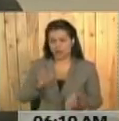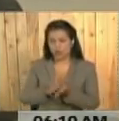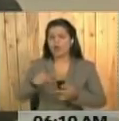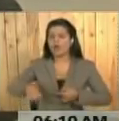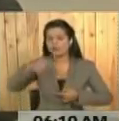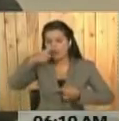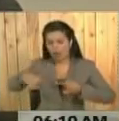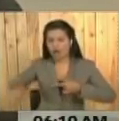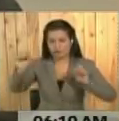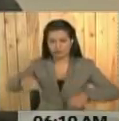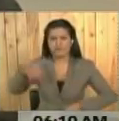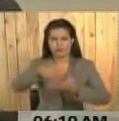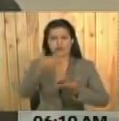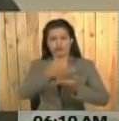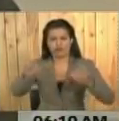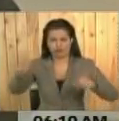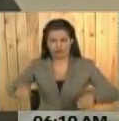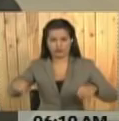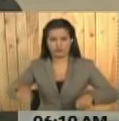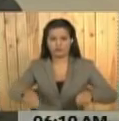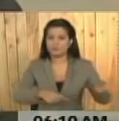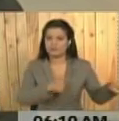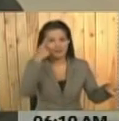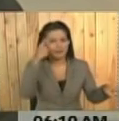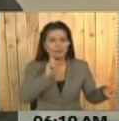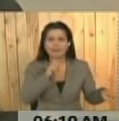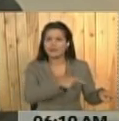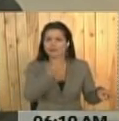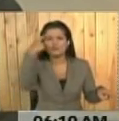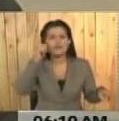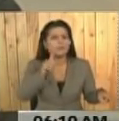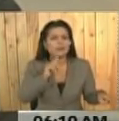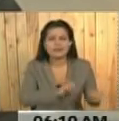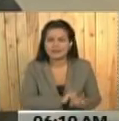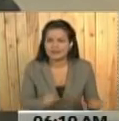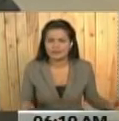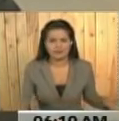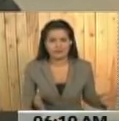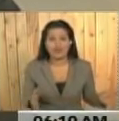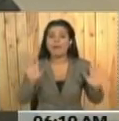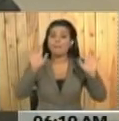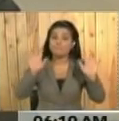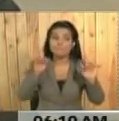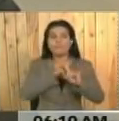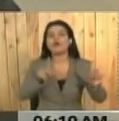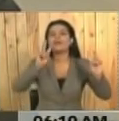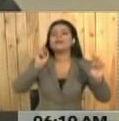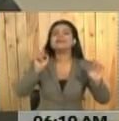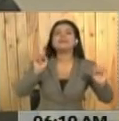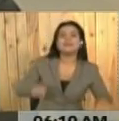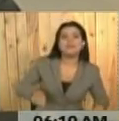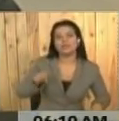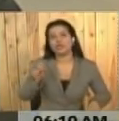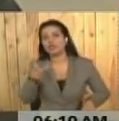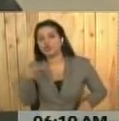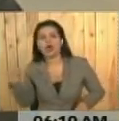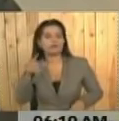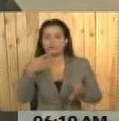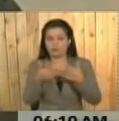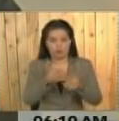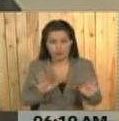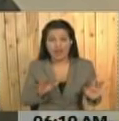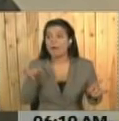año era totalmente imposible desde el primer momento pero pero más allá que sea imposible que se haga la